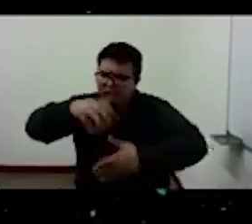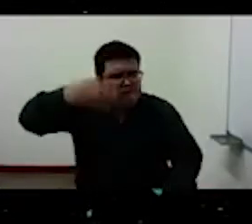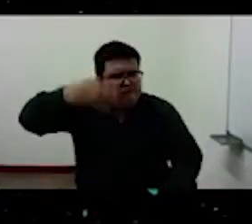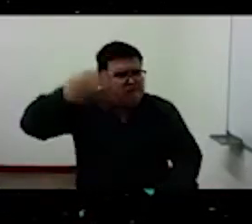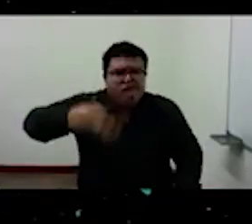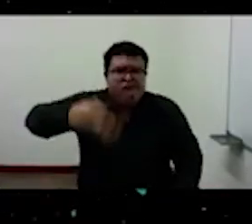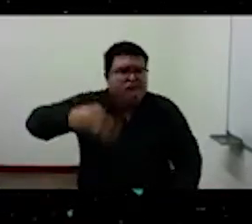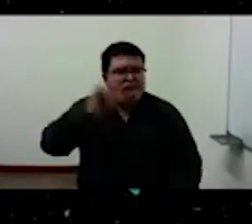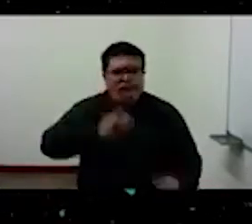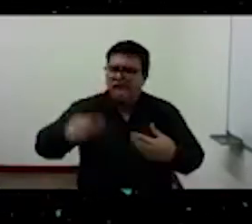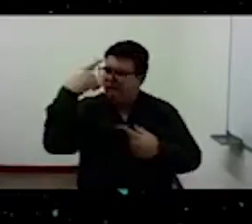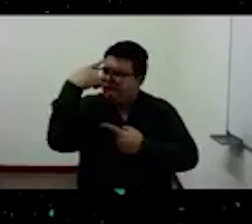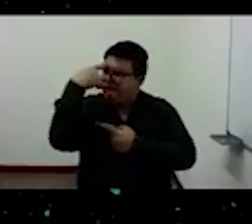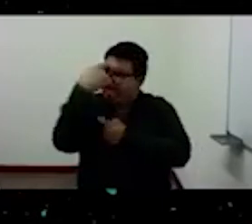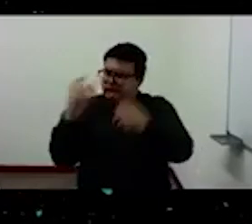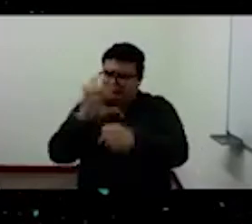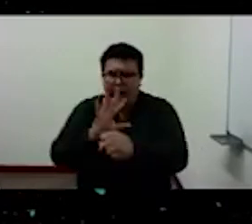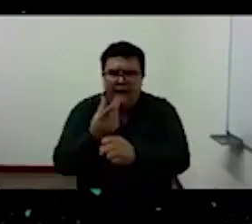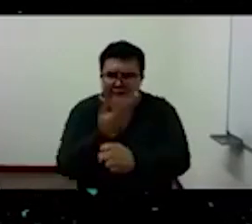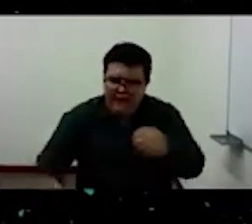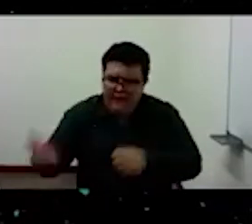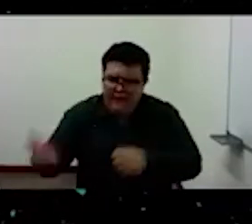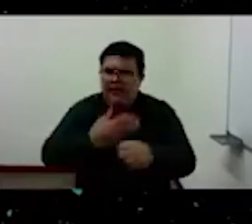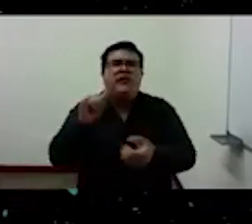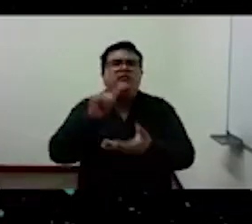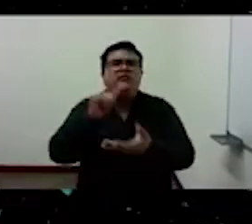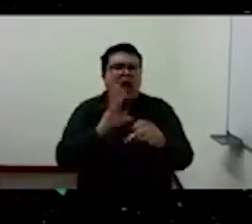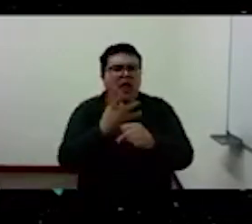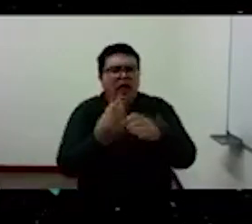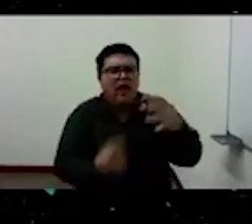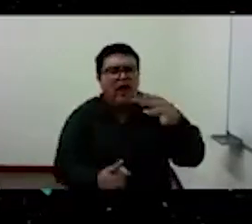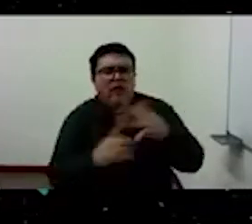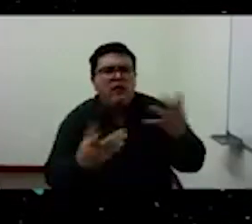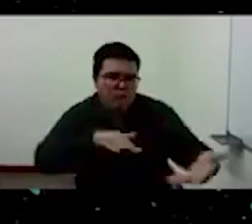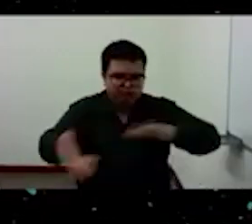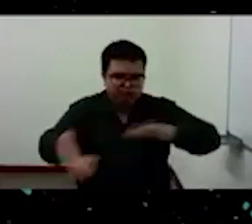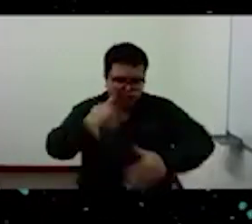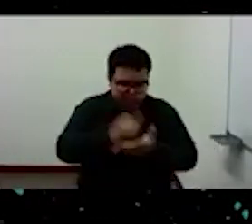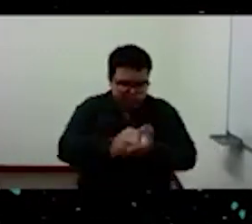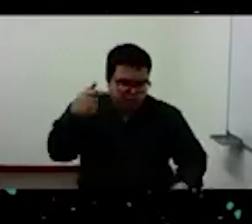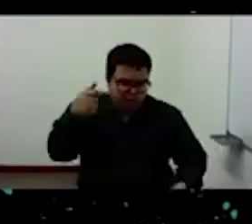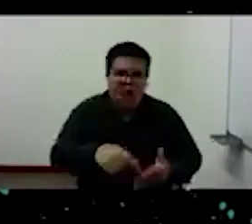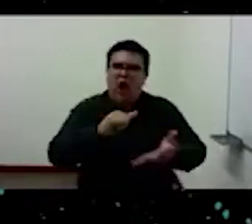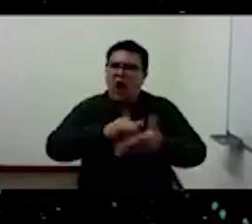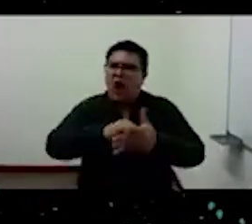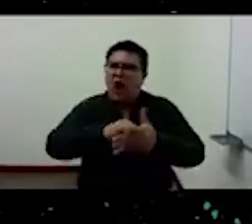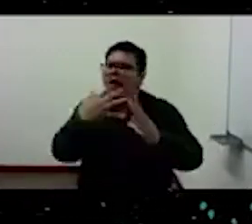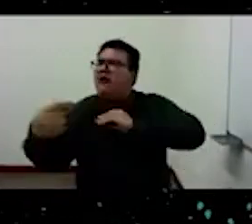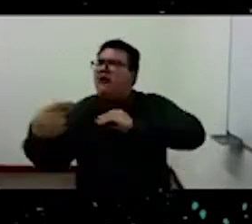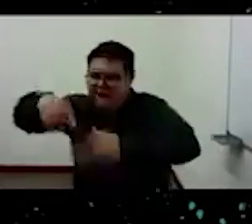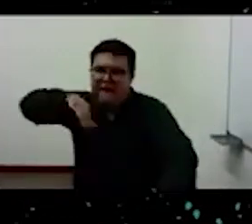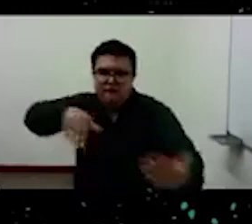porque el arte se hace en el límite de la muerte, el único y verdadero afuera.